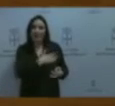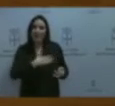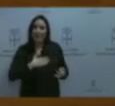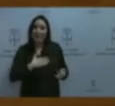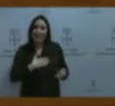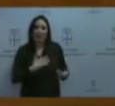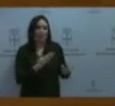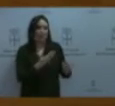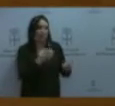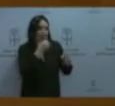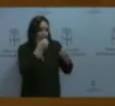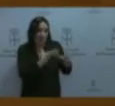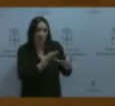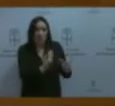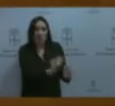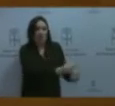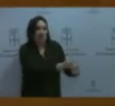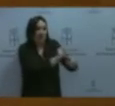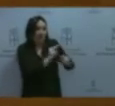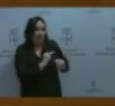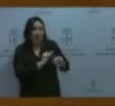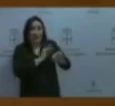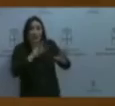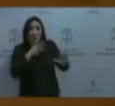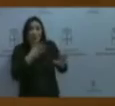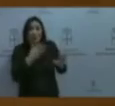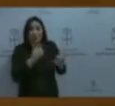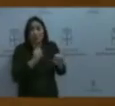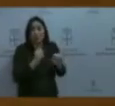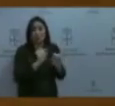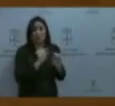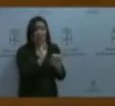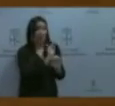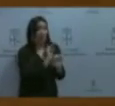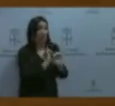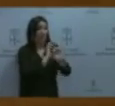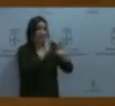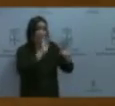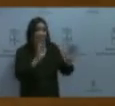preguntas que fixe, porque son preguntas honestas, cristalinas y transparentes. Gracias.